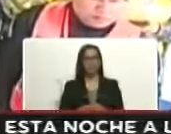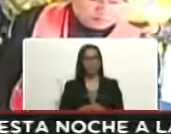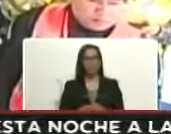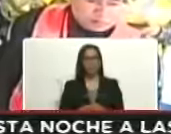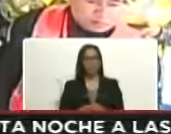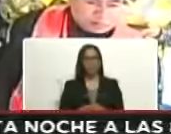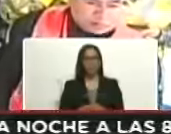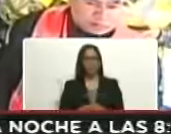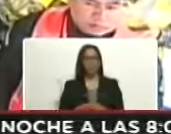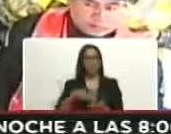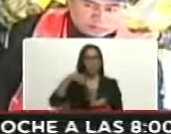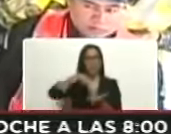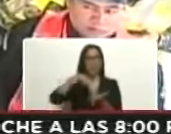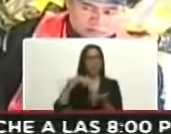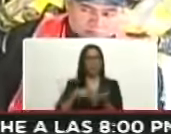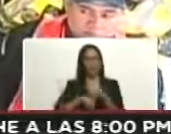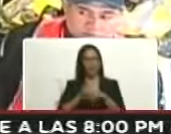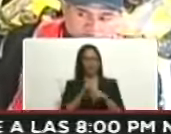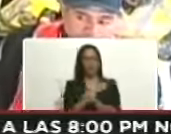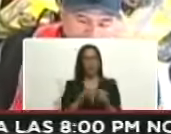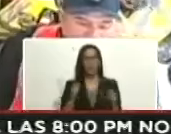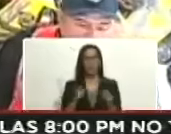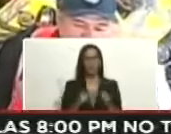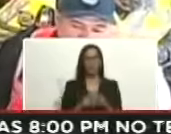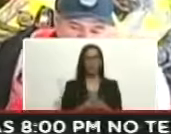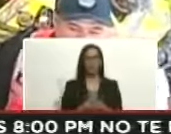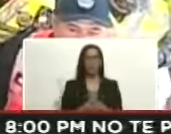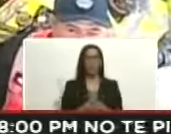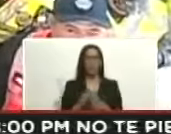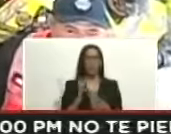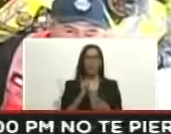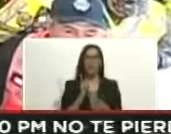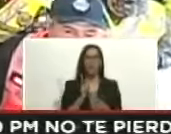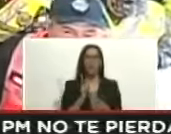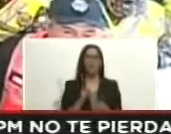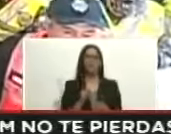Vamos a quedarnos parados para ir terminando. Y así debe ser.